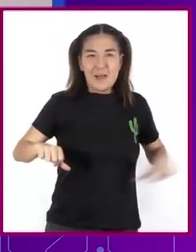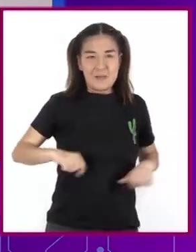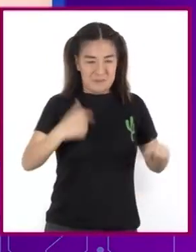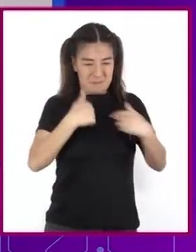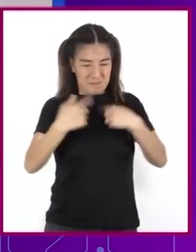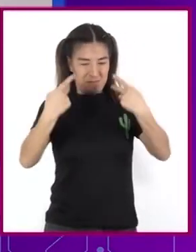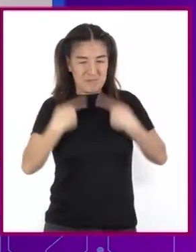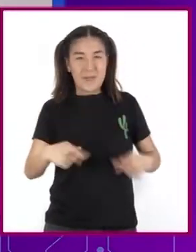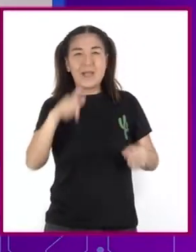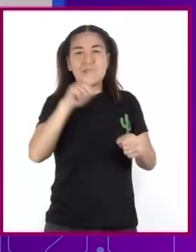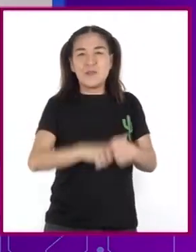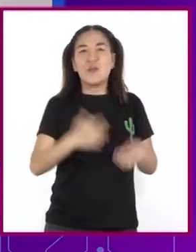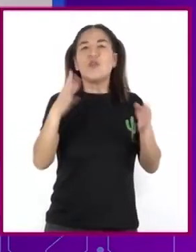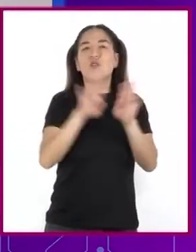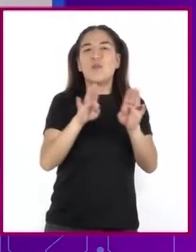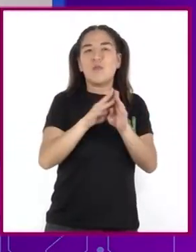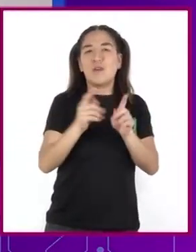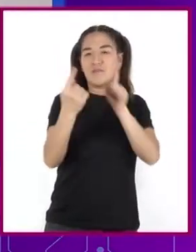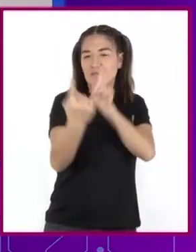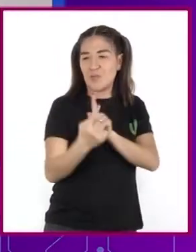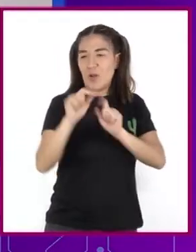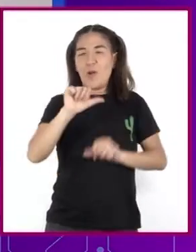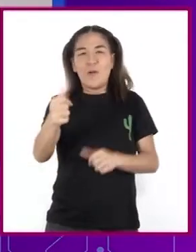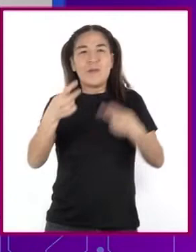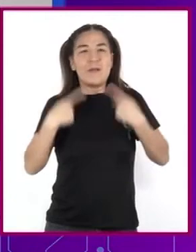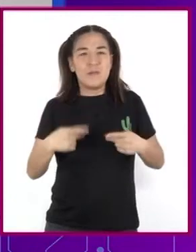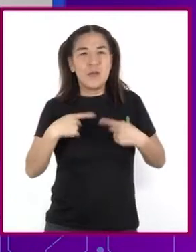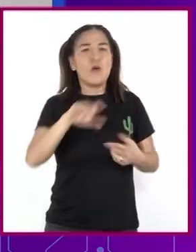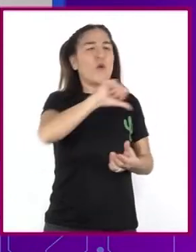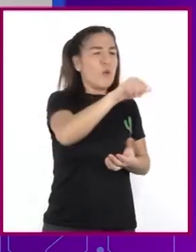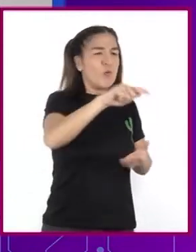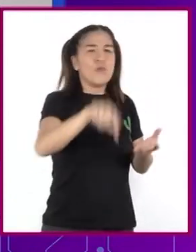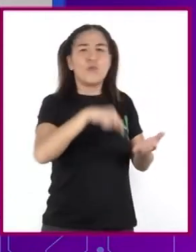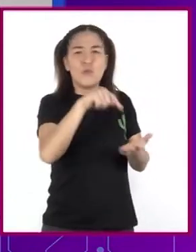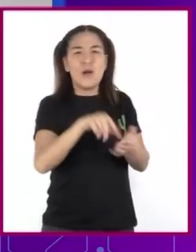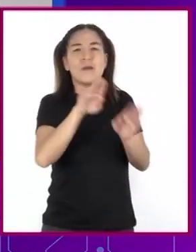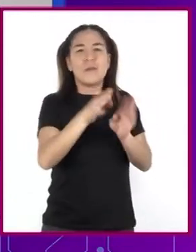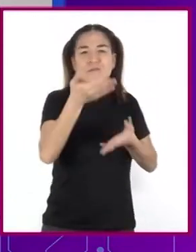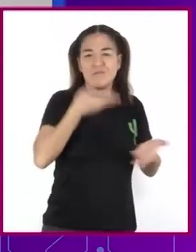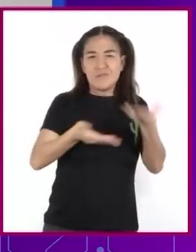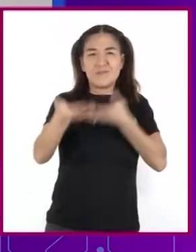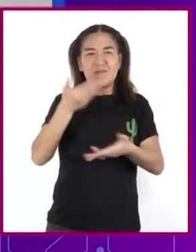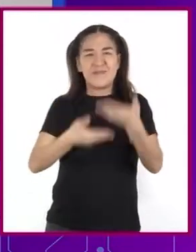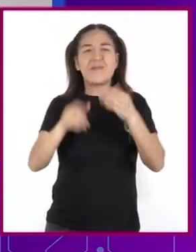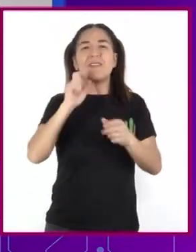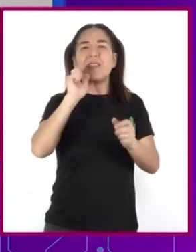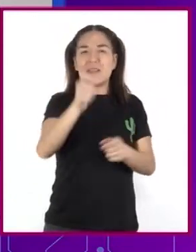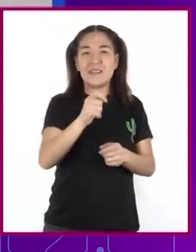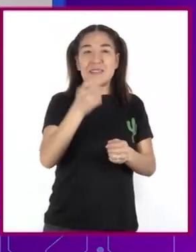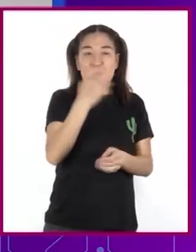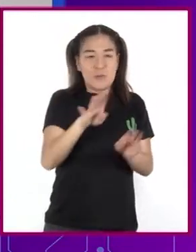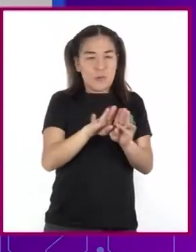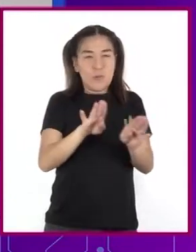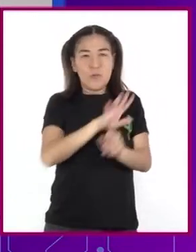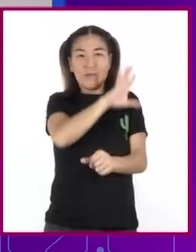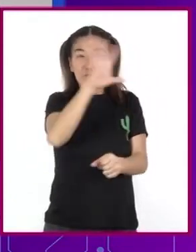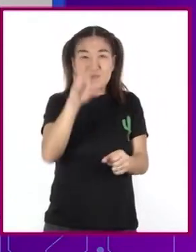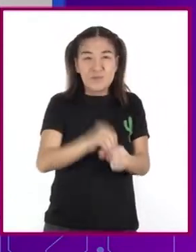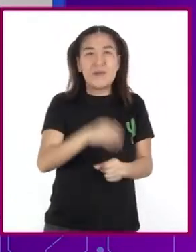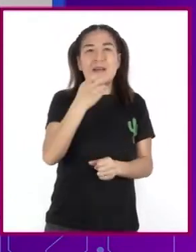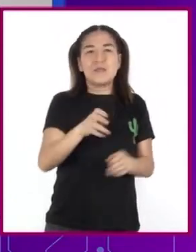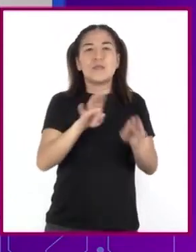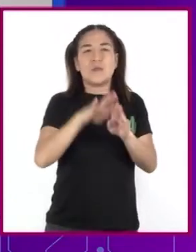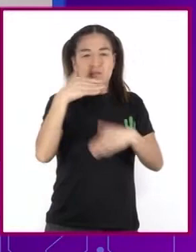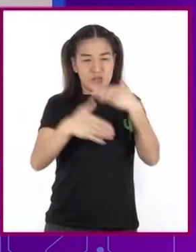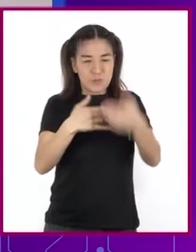personales como en relación con otros y en los diferentes espacios en donde nos desenvolvemos, toda esta construcción social